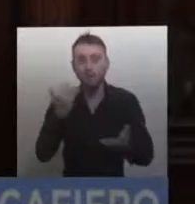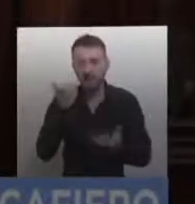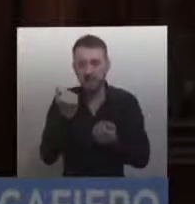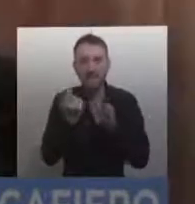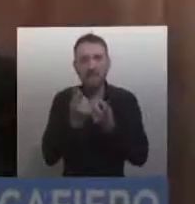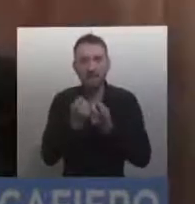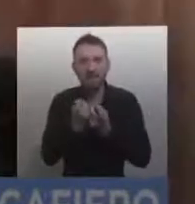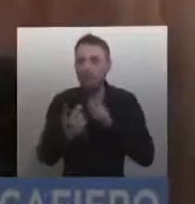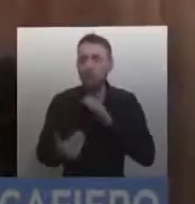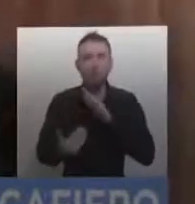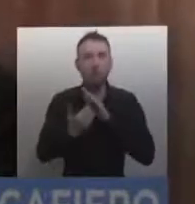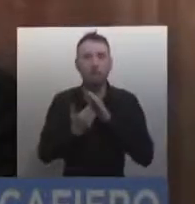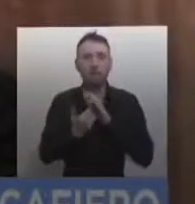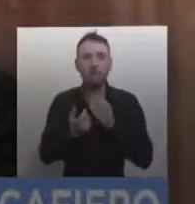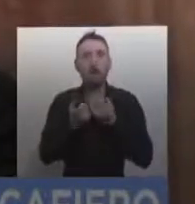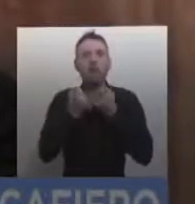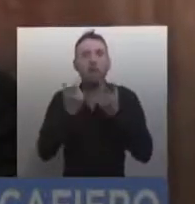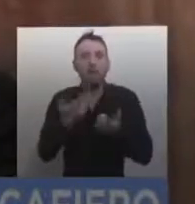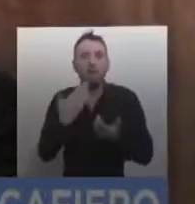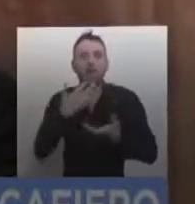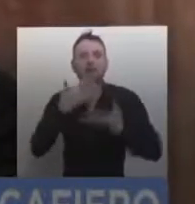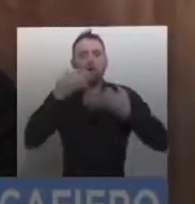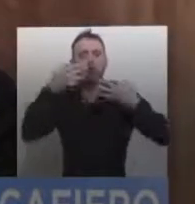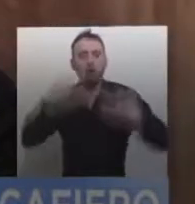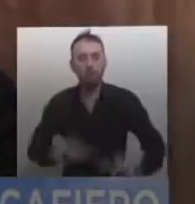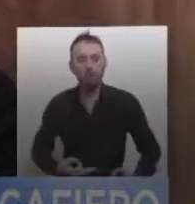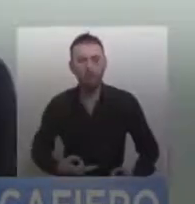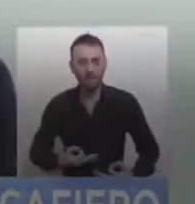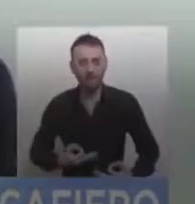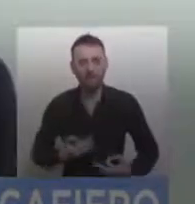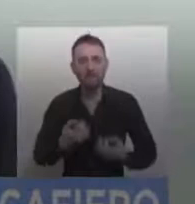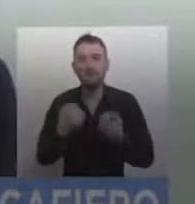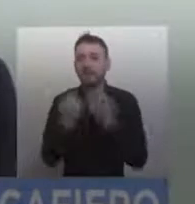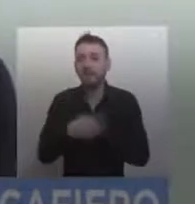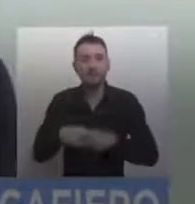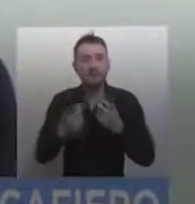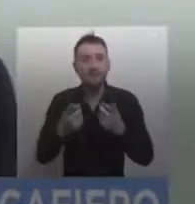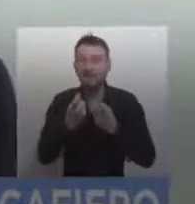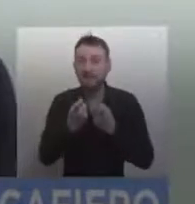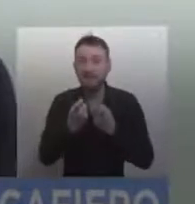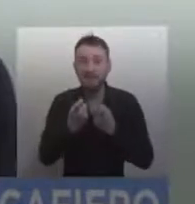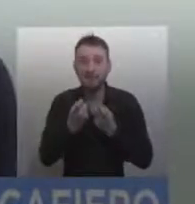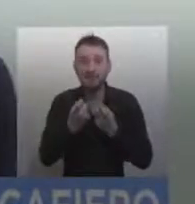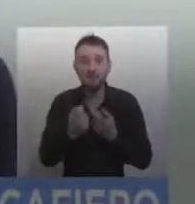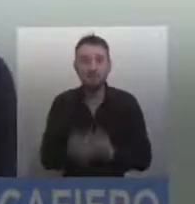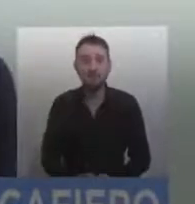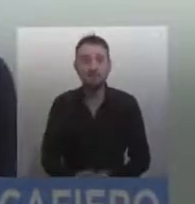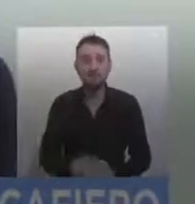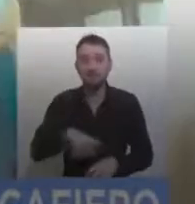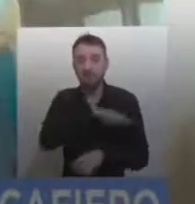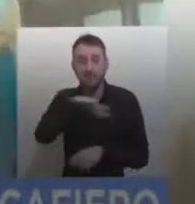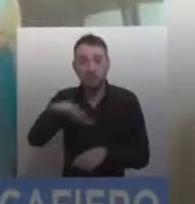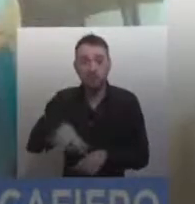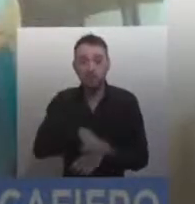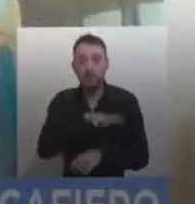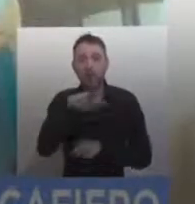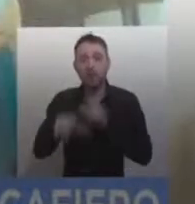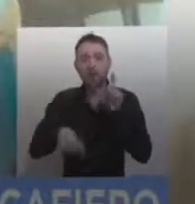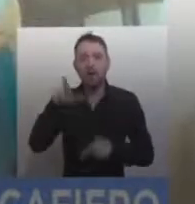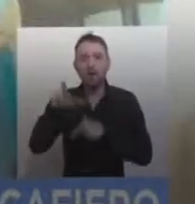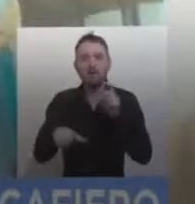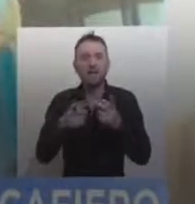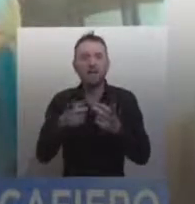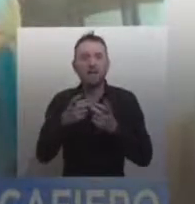necesarias y prioritarias para darle cumplimiento a las necesidades que iba teniendo nuestro pueblo, las necesidades